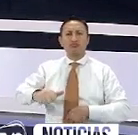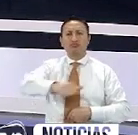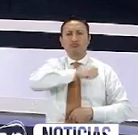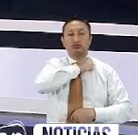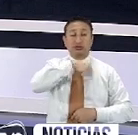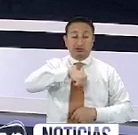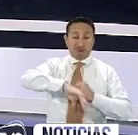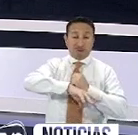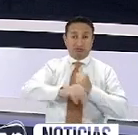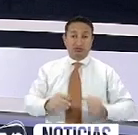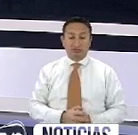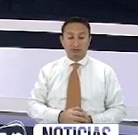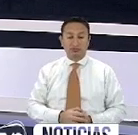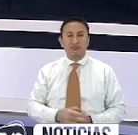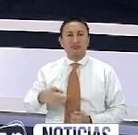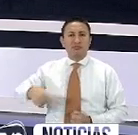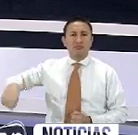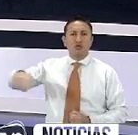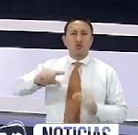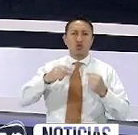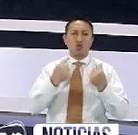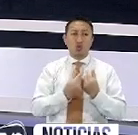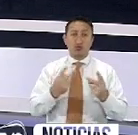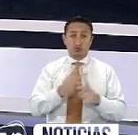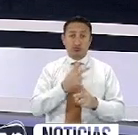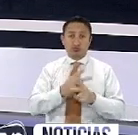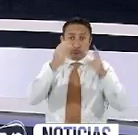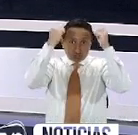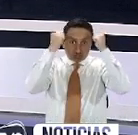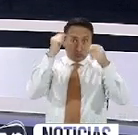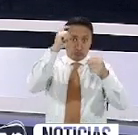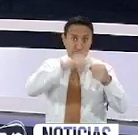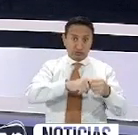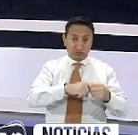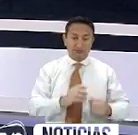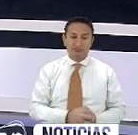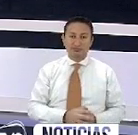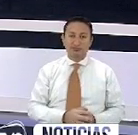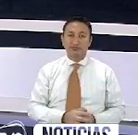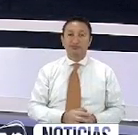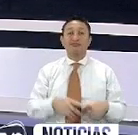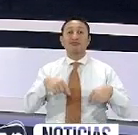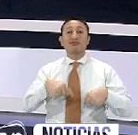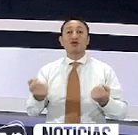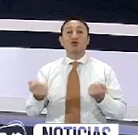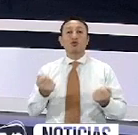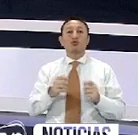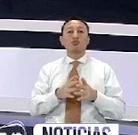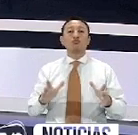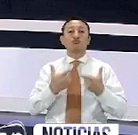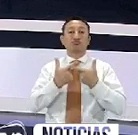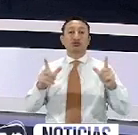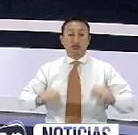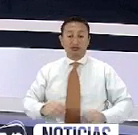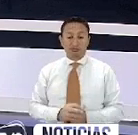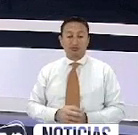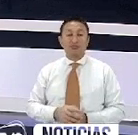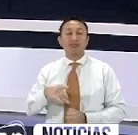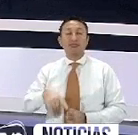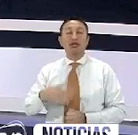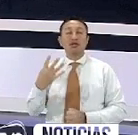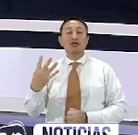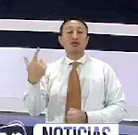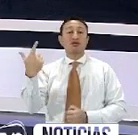extorsión. Algunos son integrantes de grupos terroristas. La operación Gran Libertad 17 incluyó el decomiso de